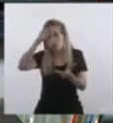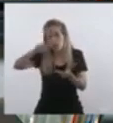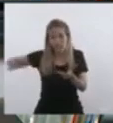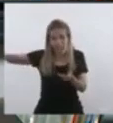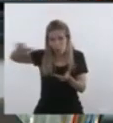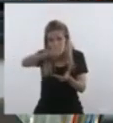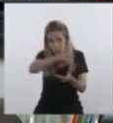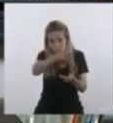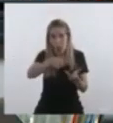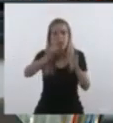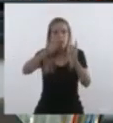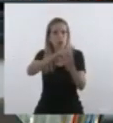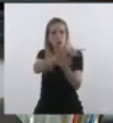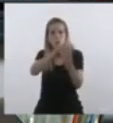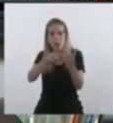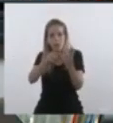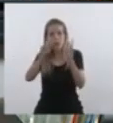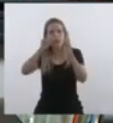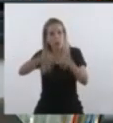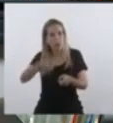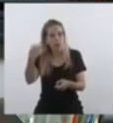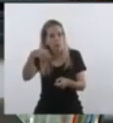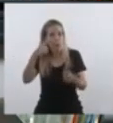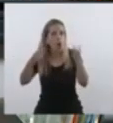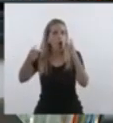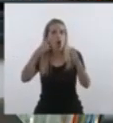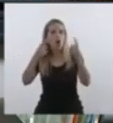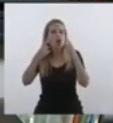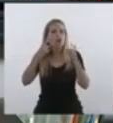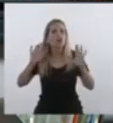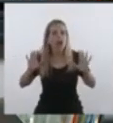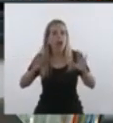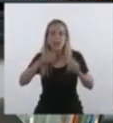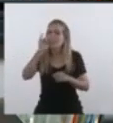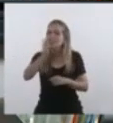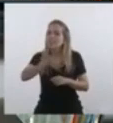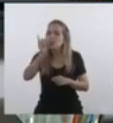Aeroportuaria quedan afectadas al control